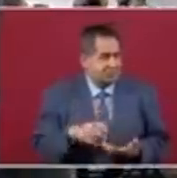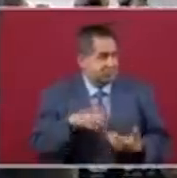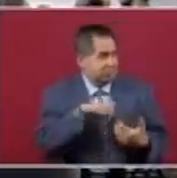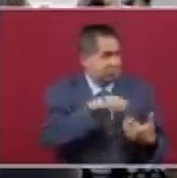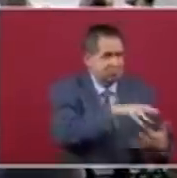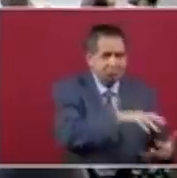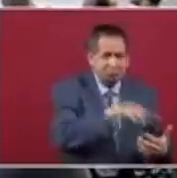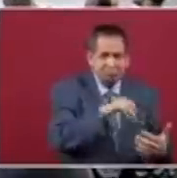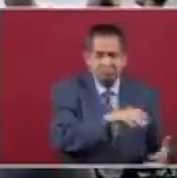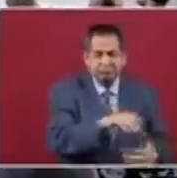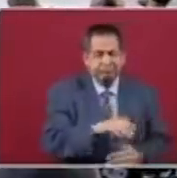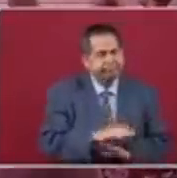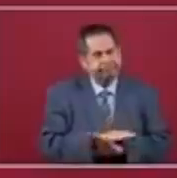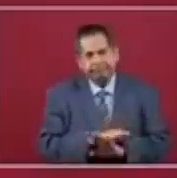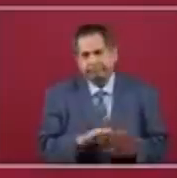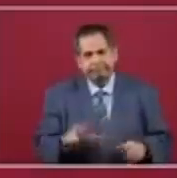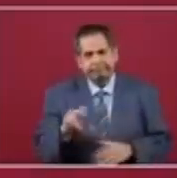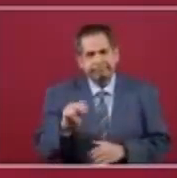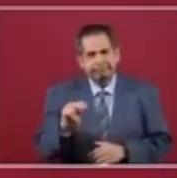No,